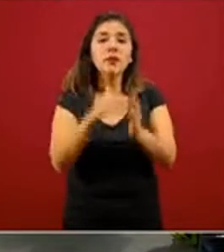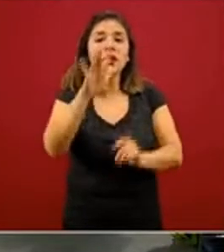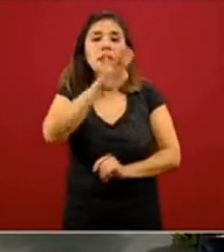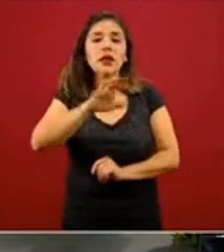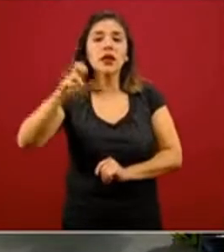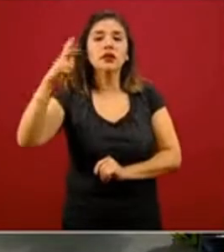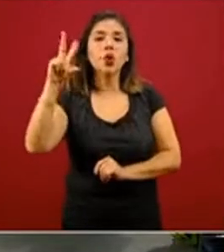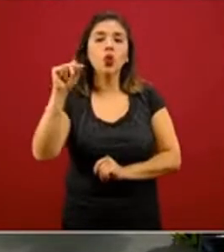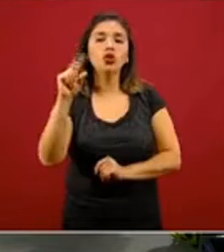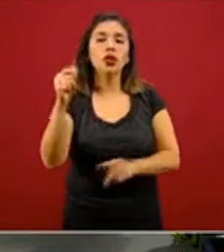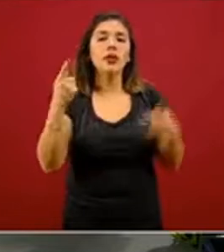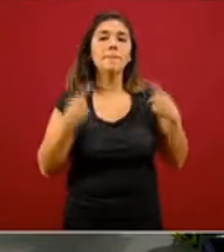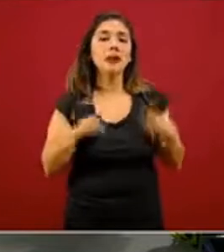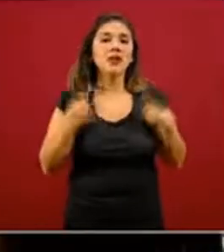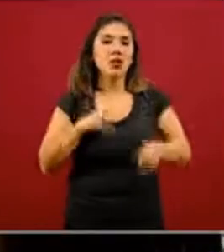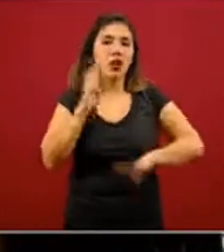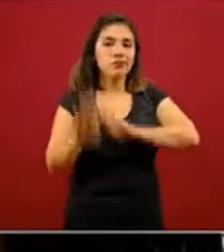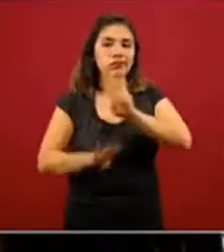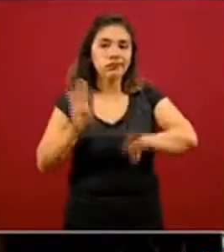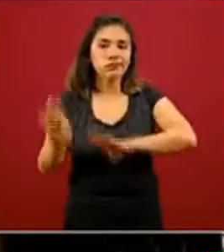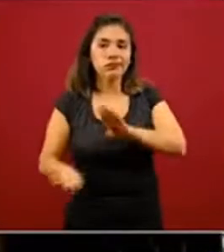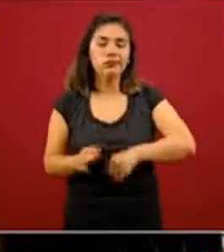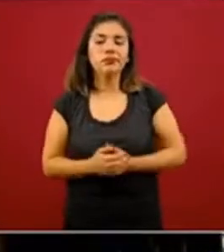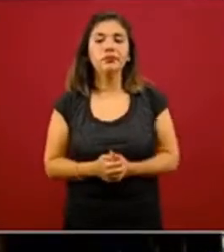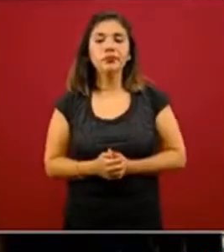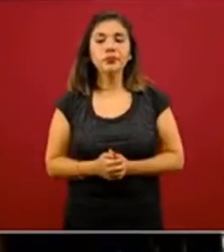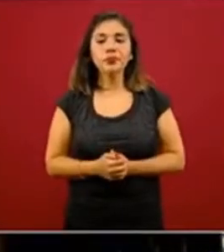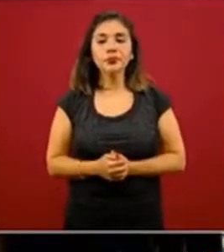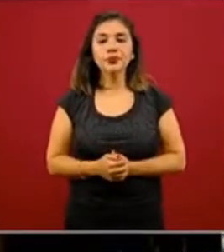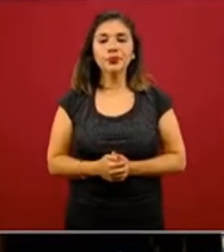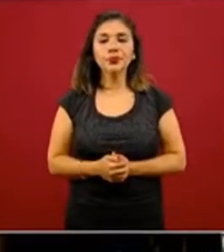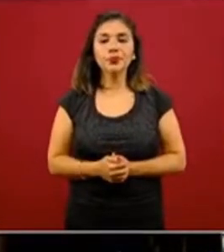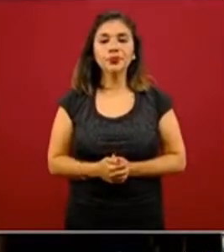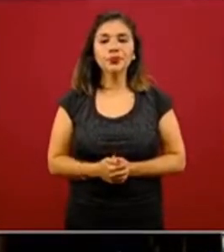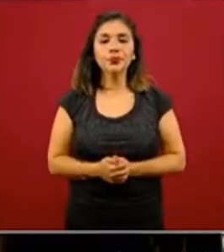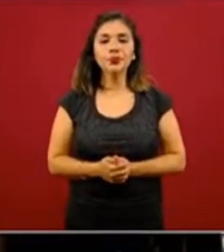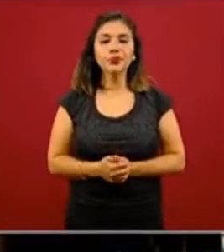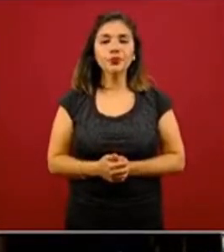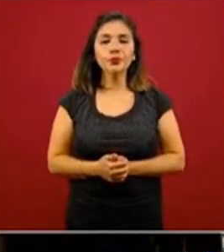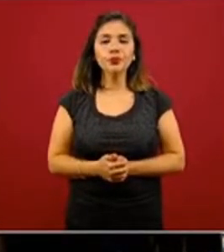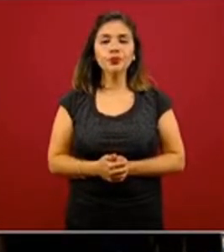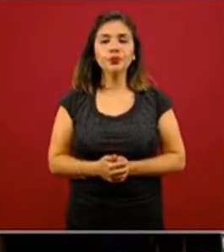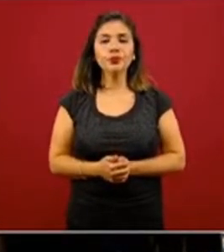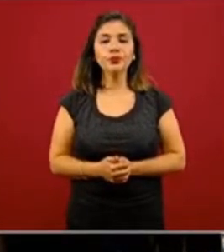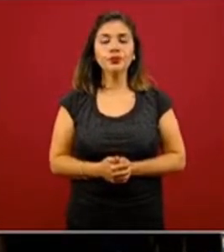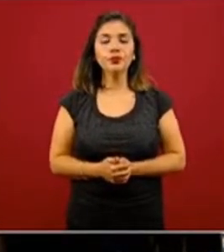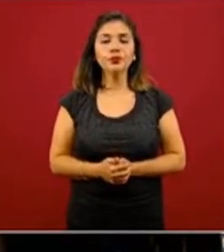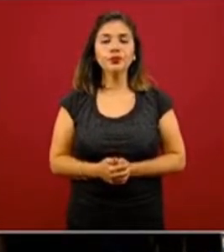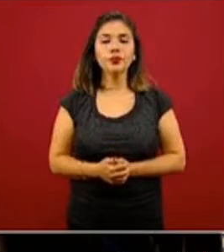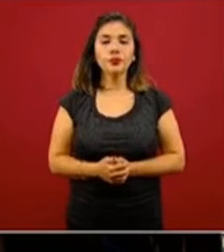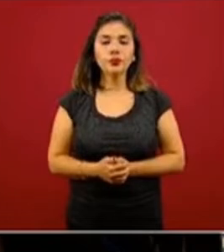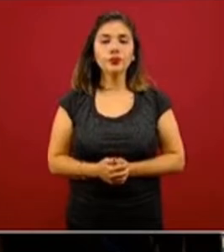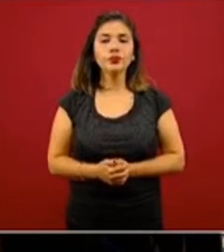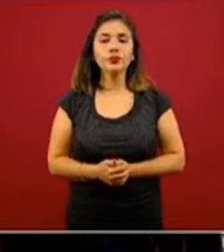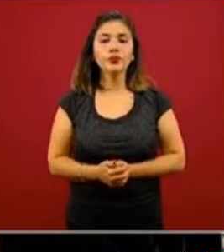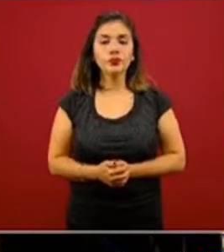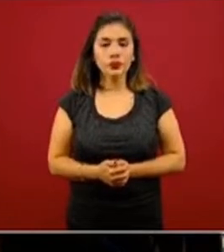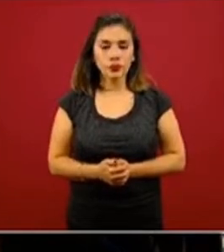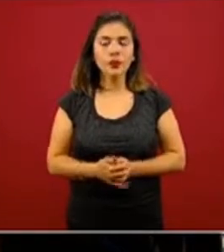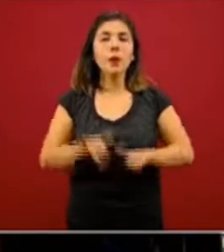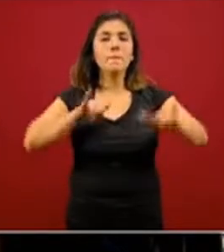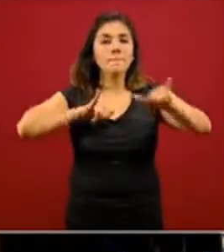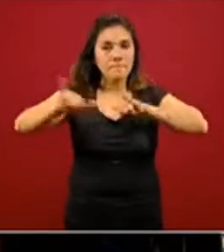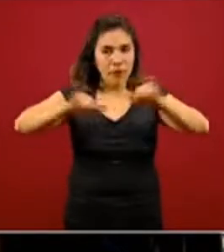17,580 defunciones. Veamos la siguiente diapositiva. Va a ser la carga acumulada,